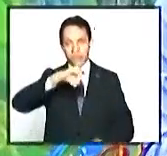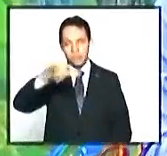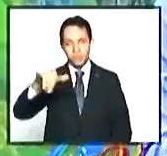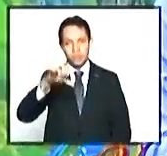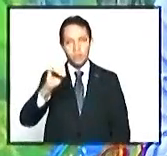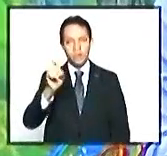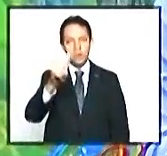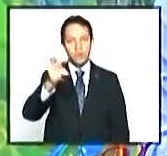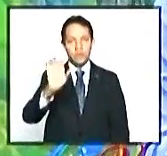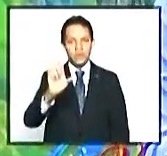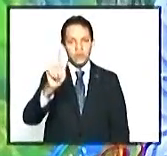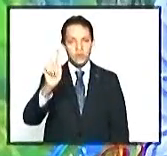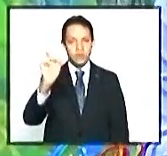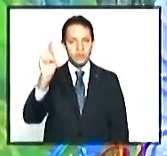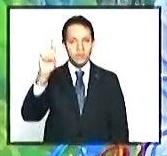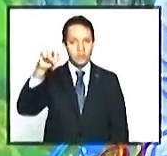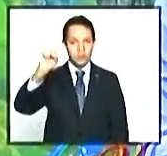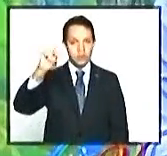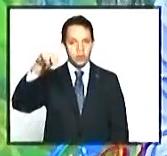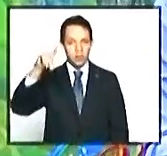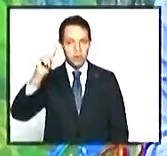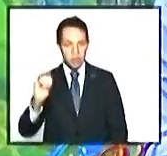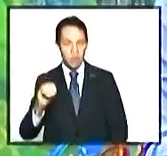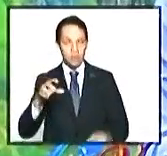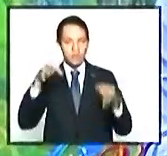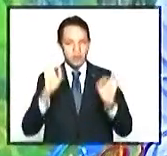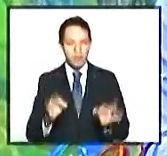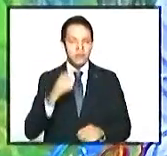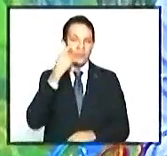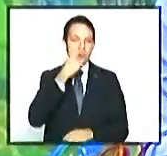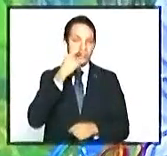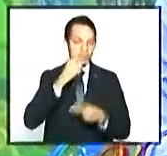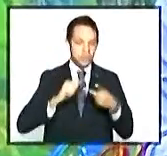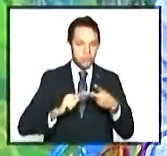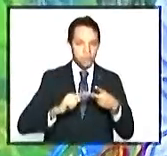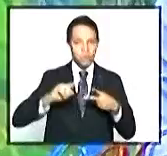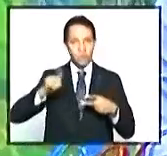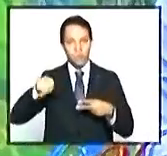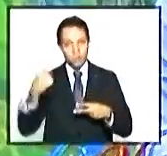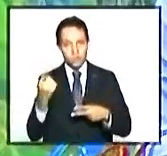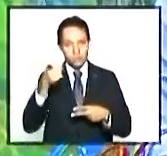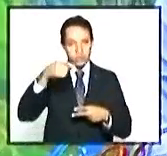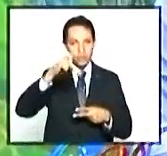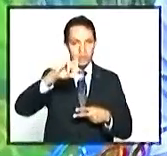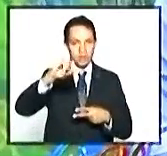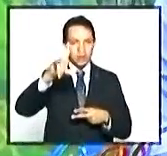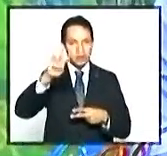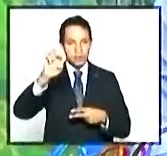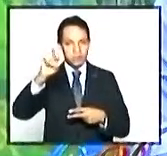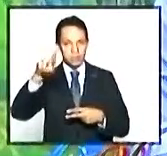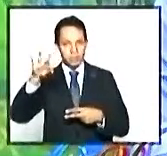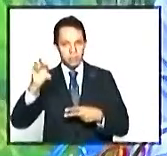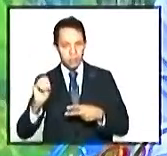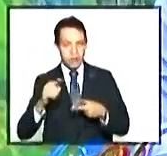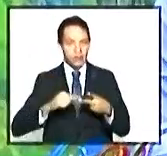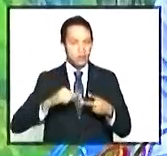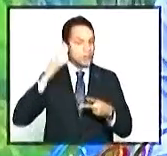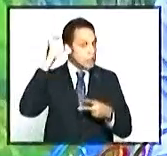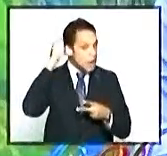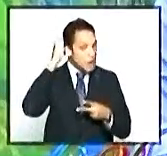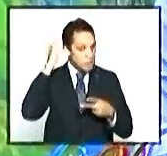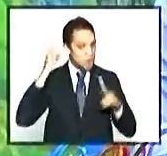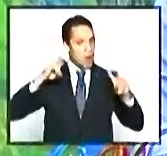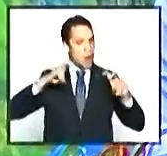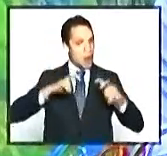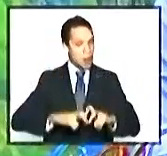García hablará sobre implicaciones médicas del tratamiento odontológico, el doctor Gilberto García sobre neurofisiología de